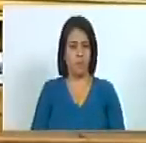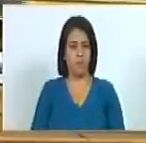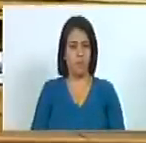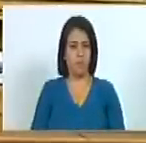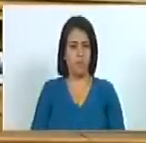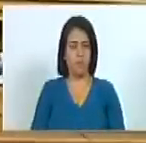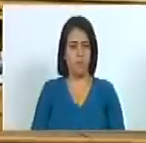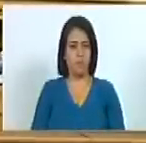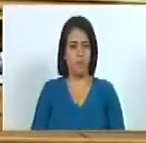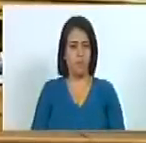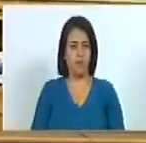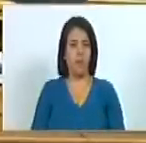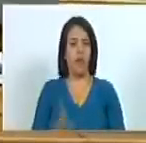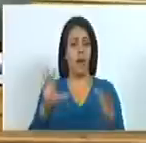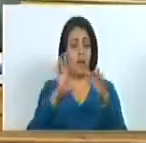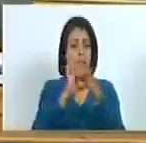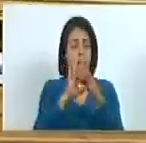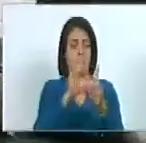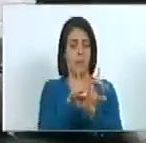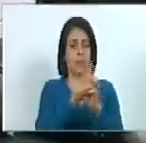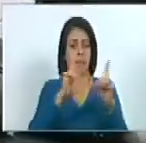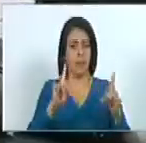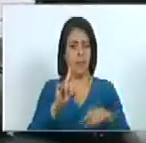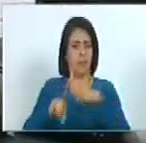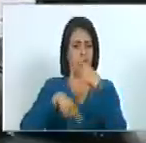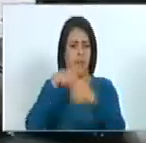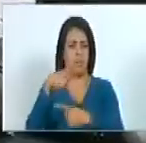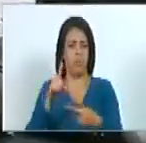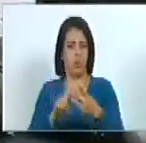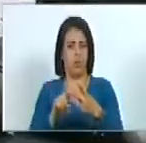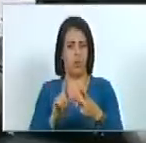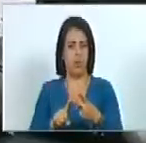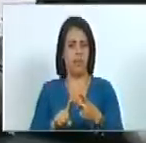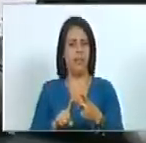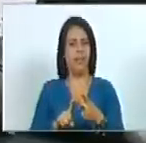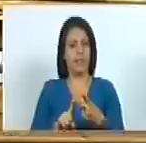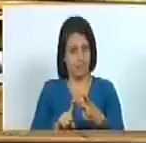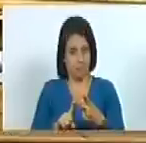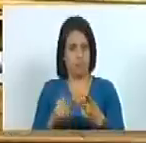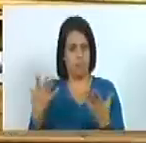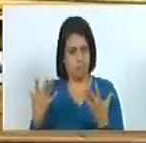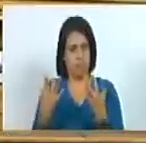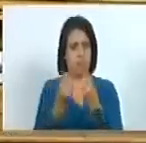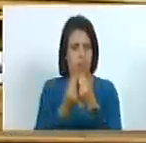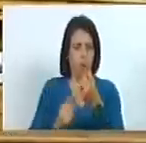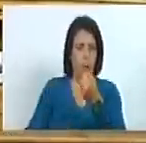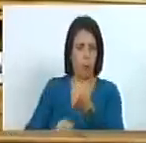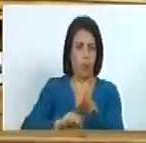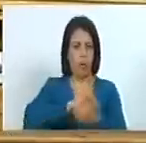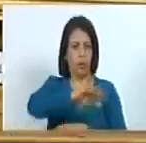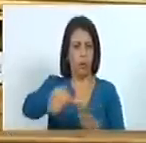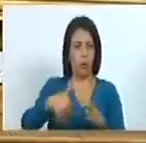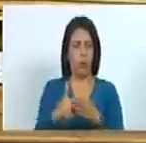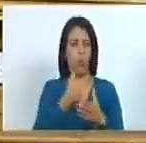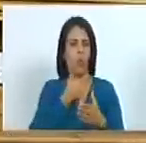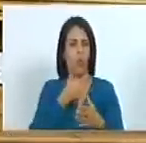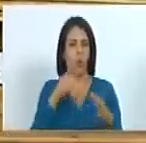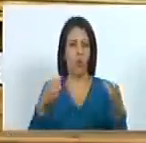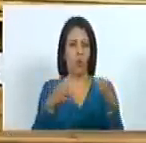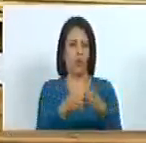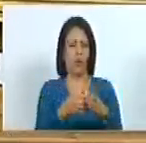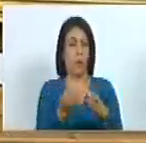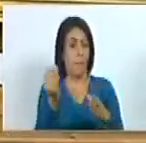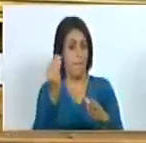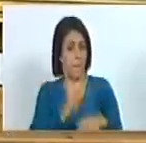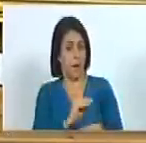No, no, no, la Alianza Democrática. Después está el chiripero. Vamos a asomar, vamos a ponerlos todos juntos. Yo sé que no les gusta, pero para hacerlo